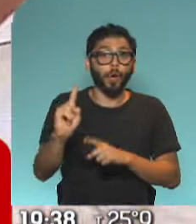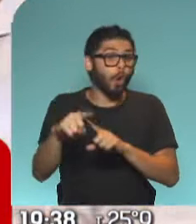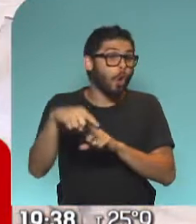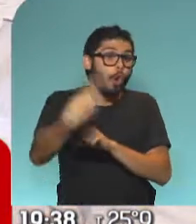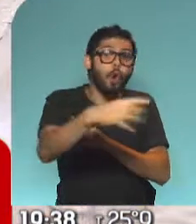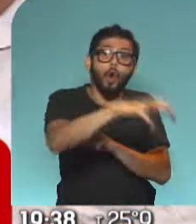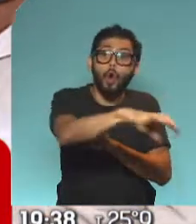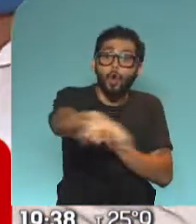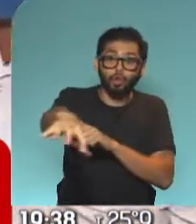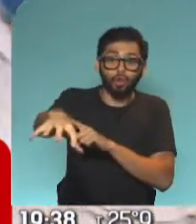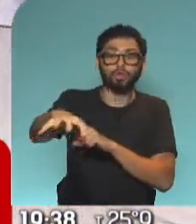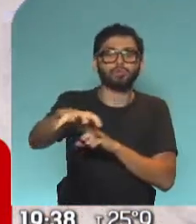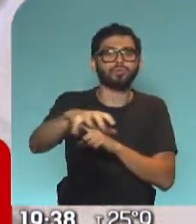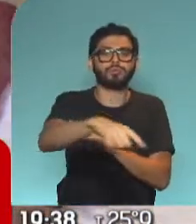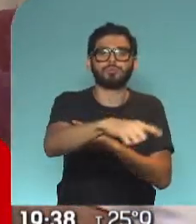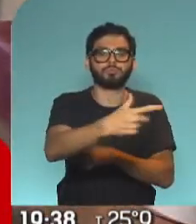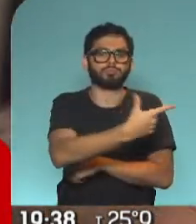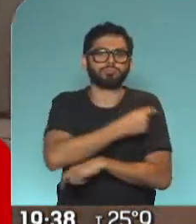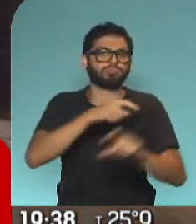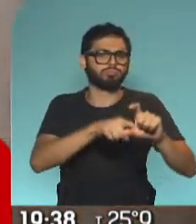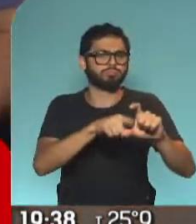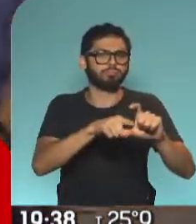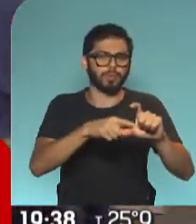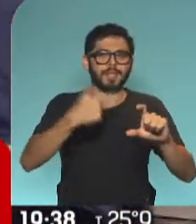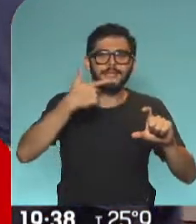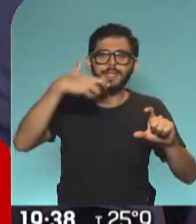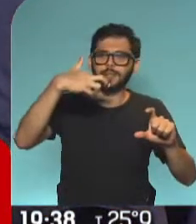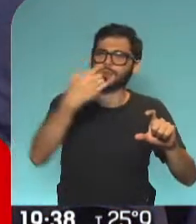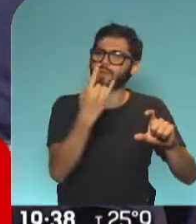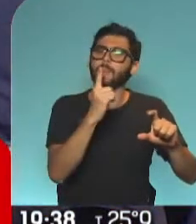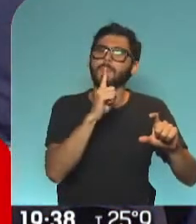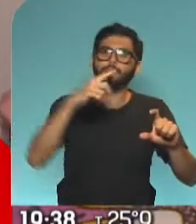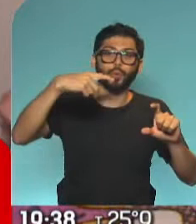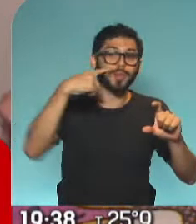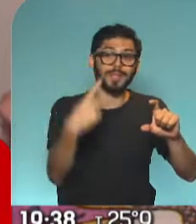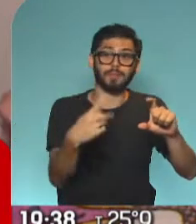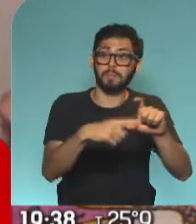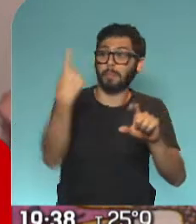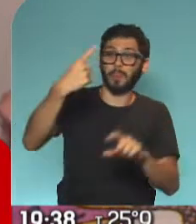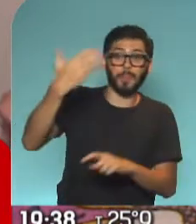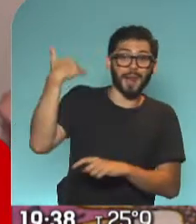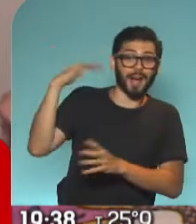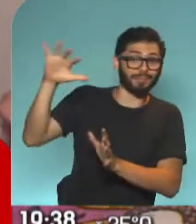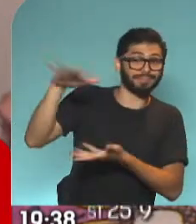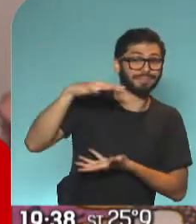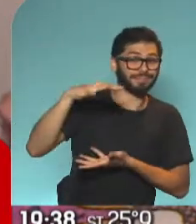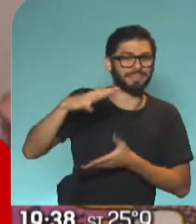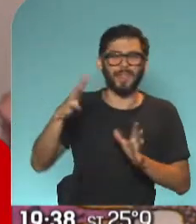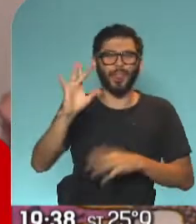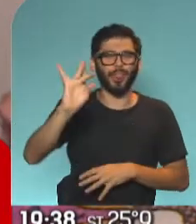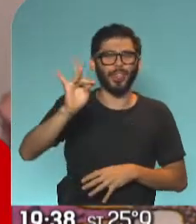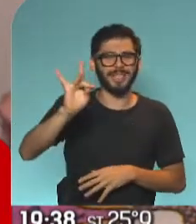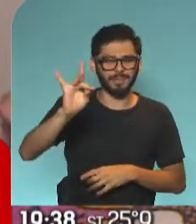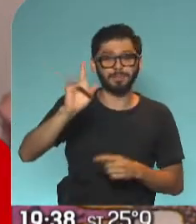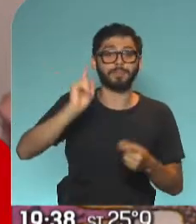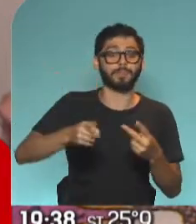puntos de nuestro distrito se está vacunando también con la Sputnik, que fue la primera que llegó a fines de diciembre, y también con